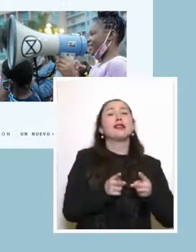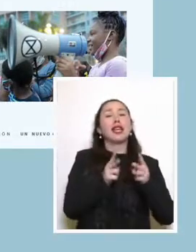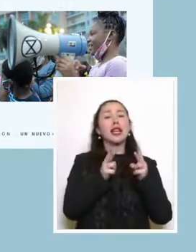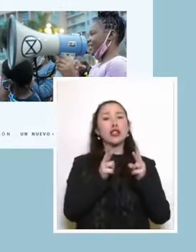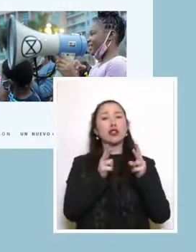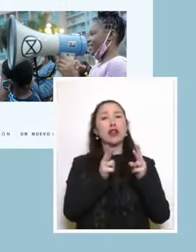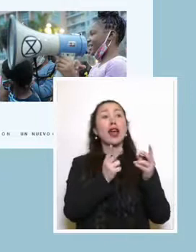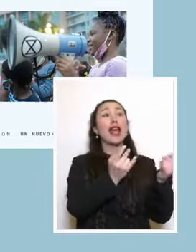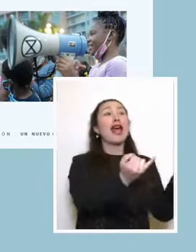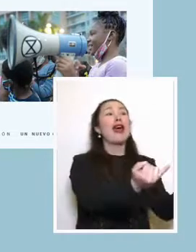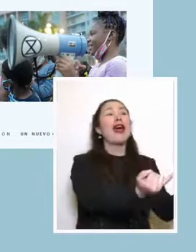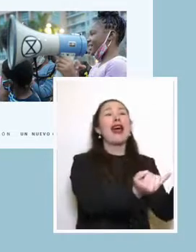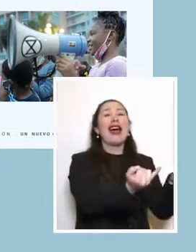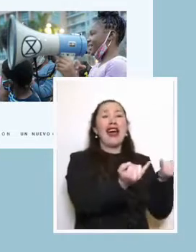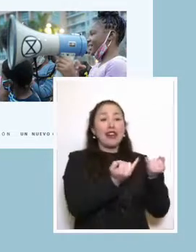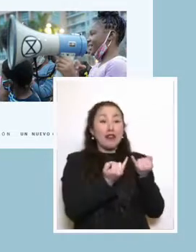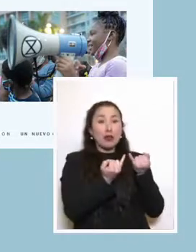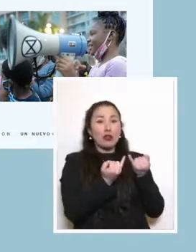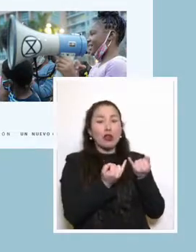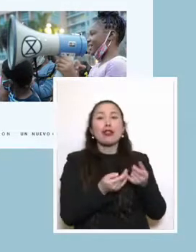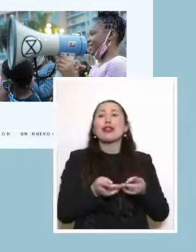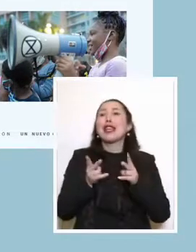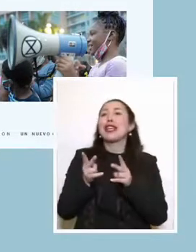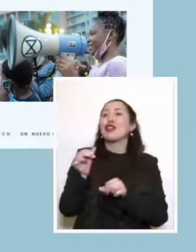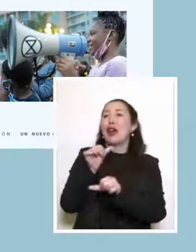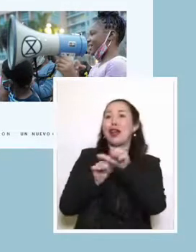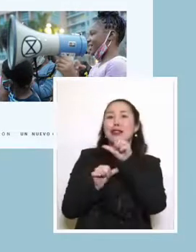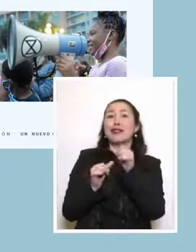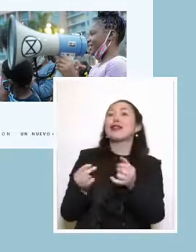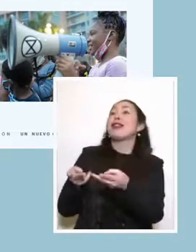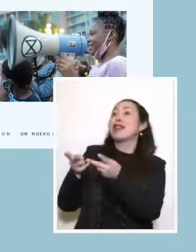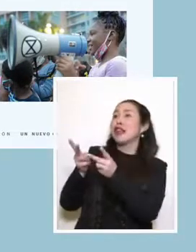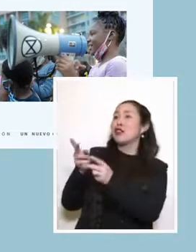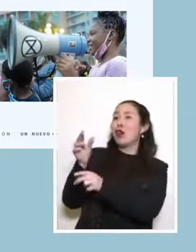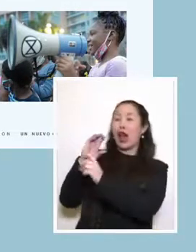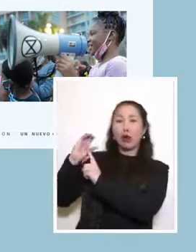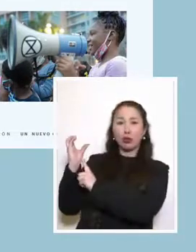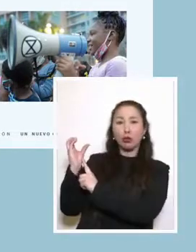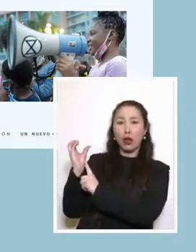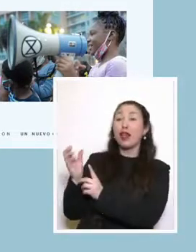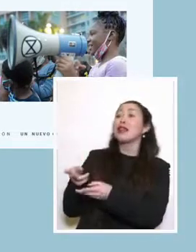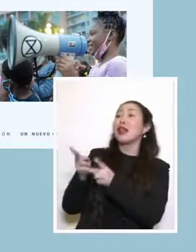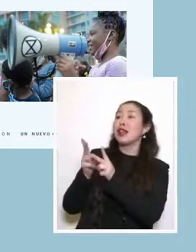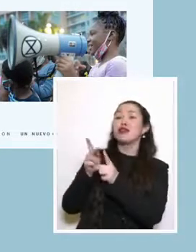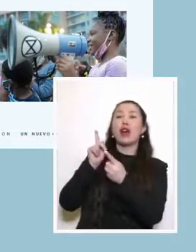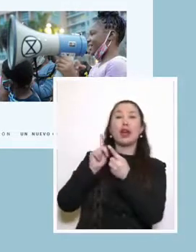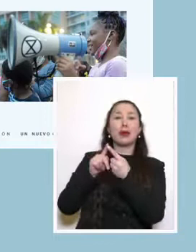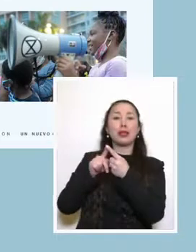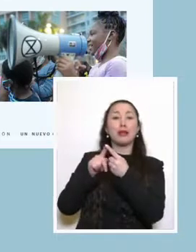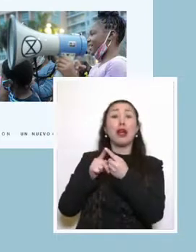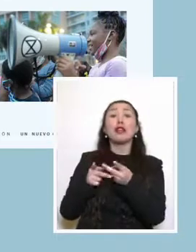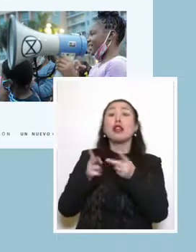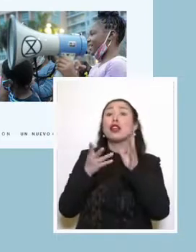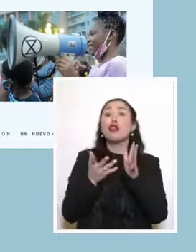la información, a la ciencia, a la cultura, la participación y la conectividad.